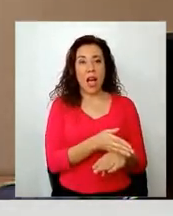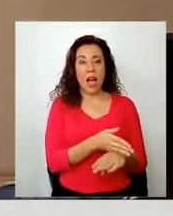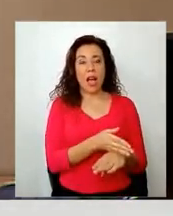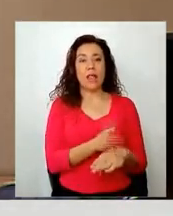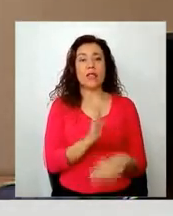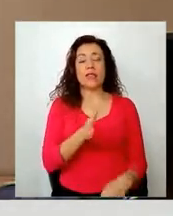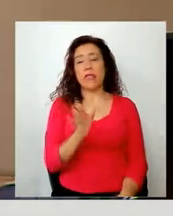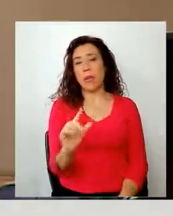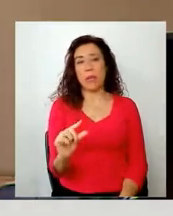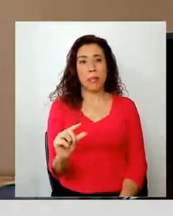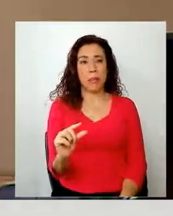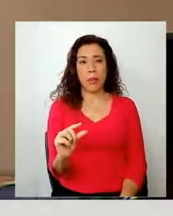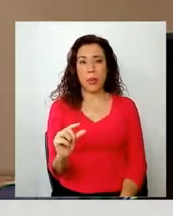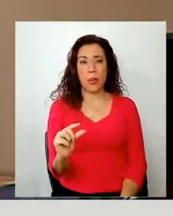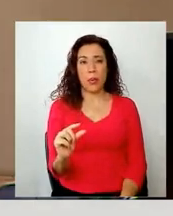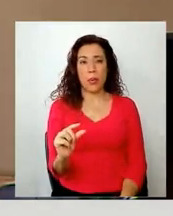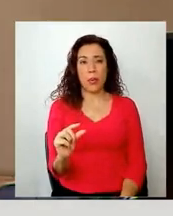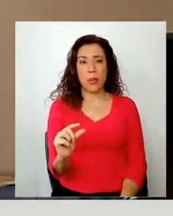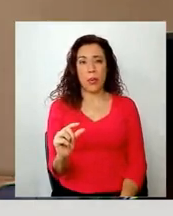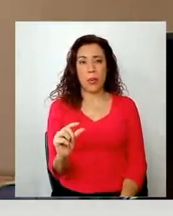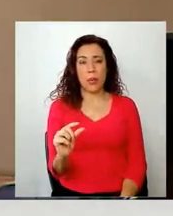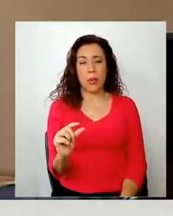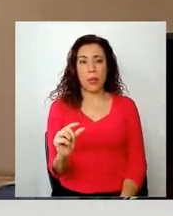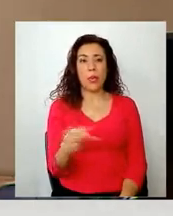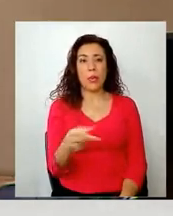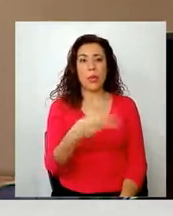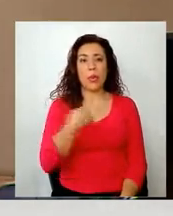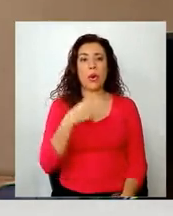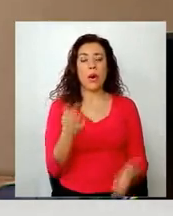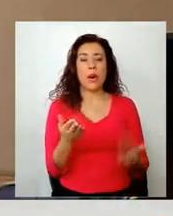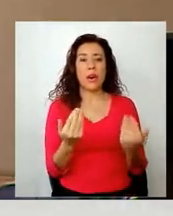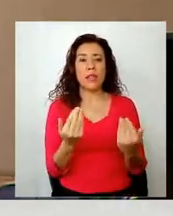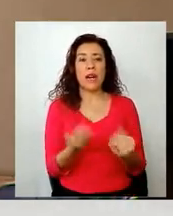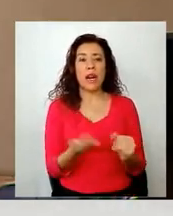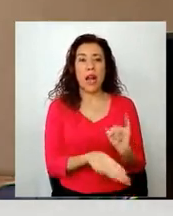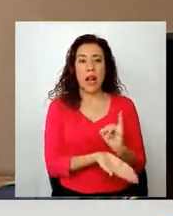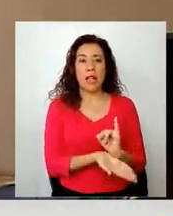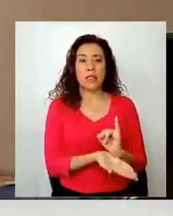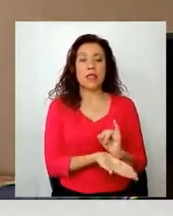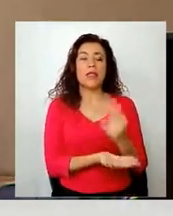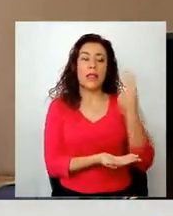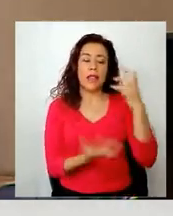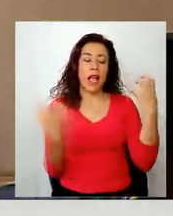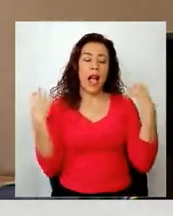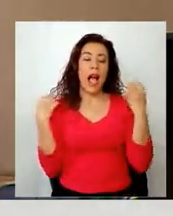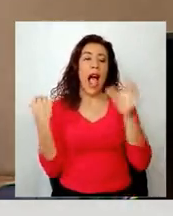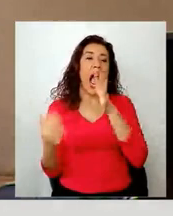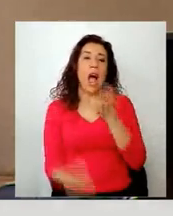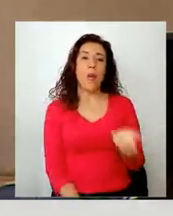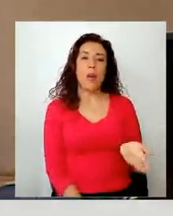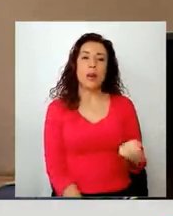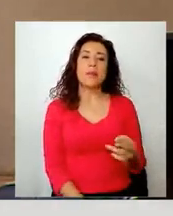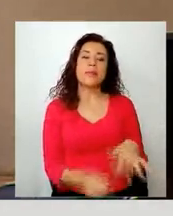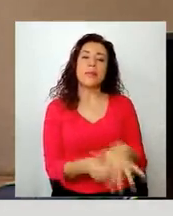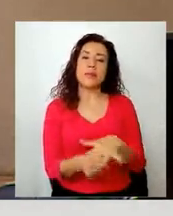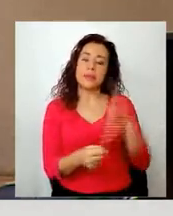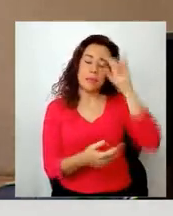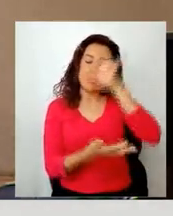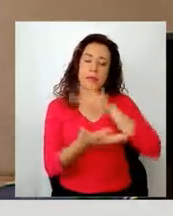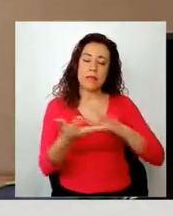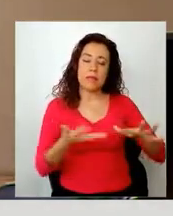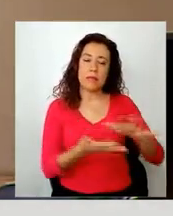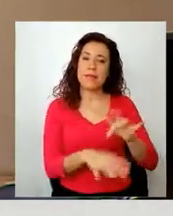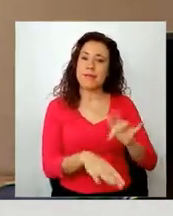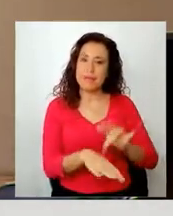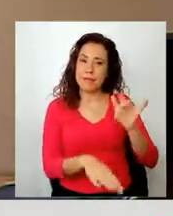estimada ministra nosotros necesitamos una institucionalidad del agua el tema del agua es una situación compleja es crítica y cada